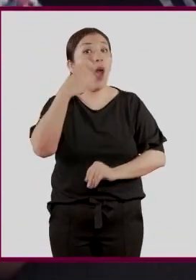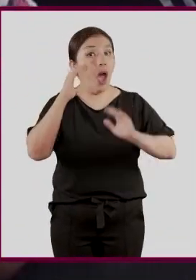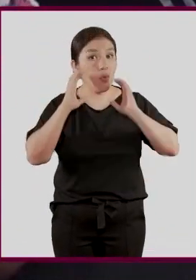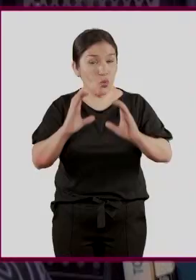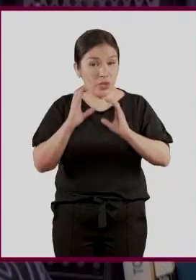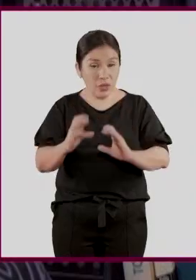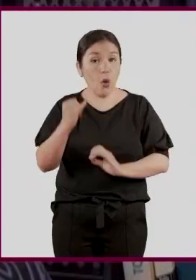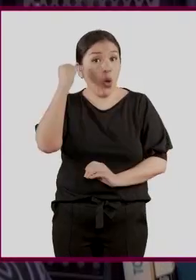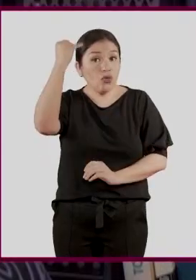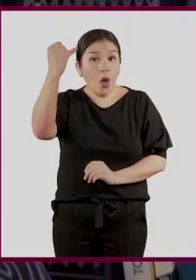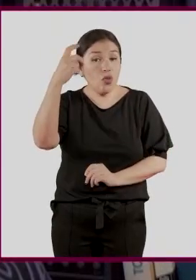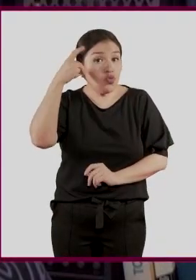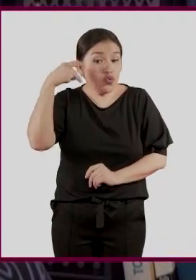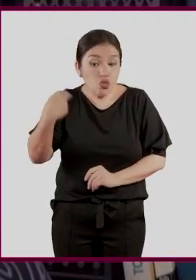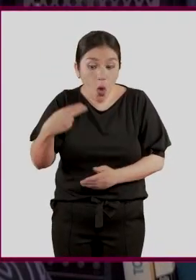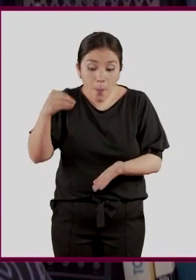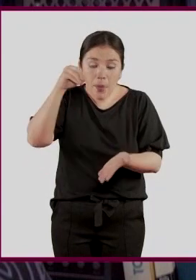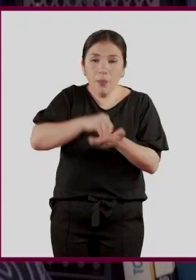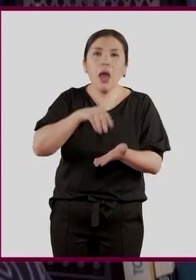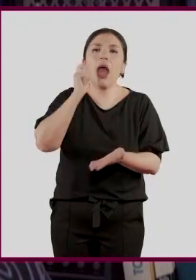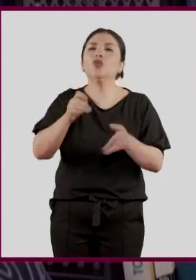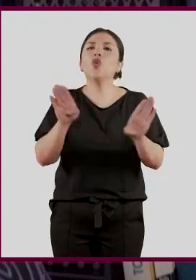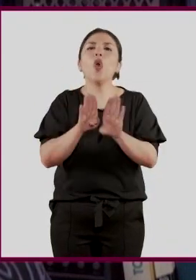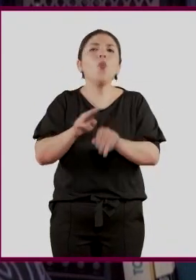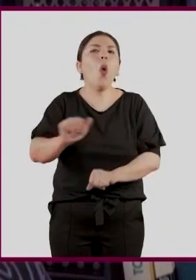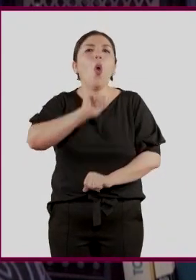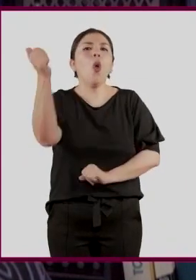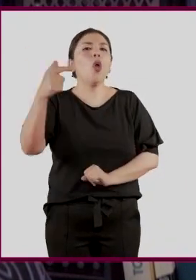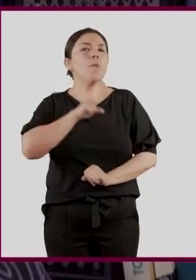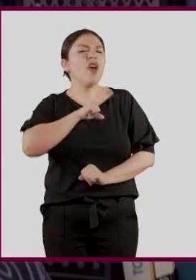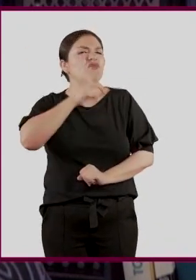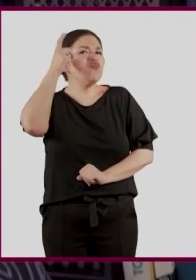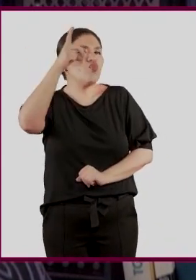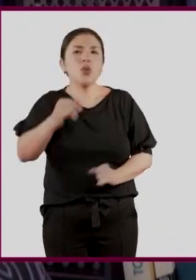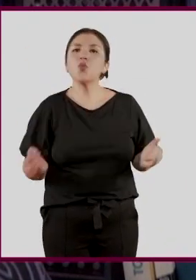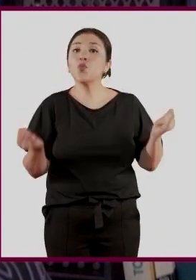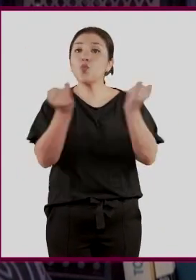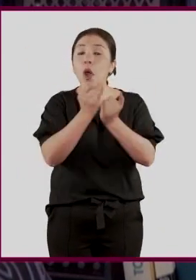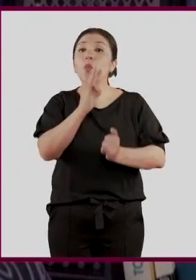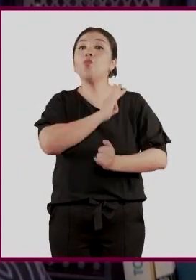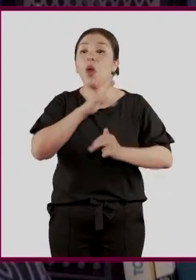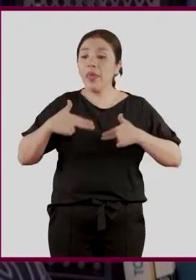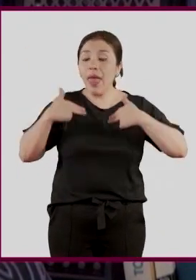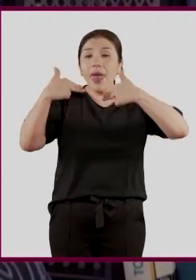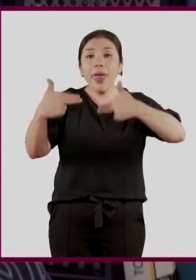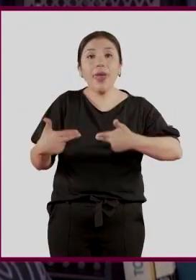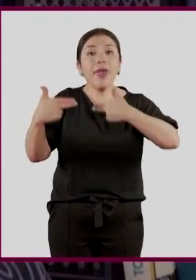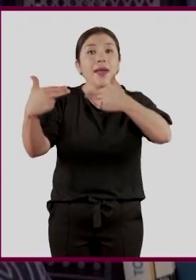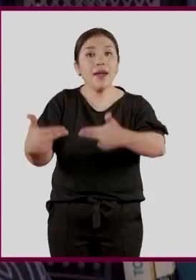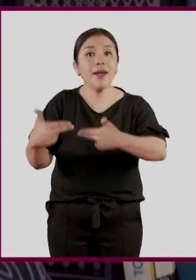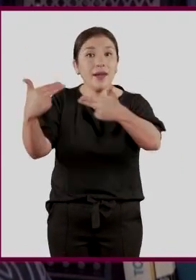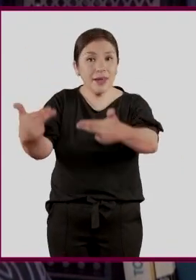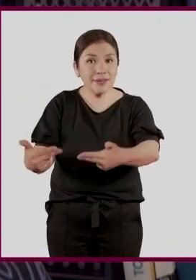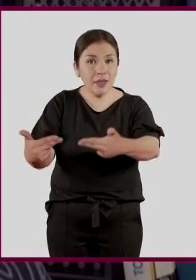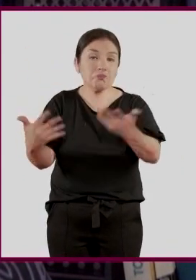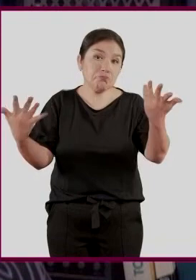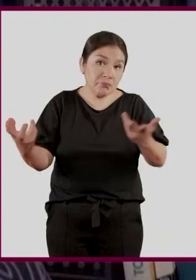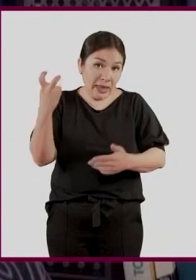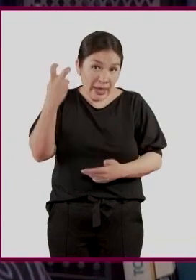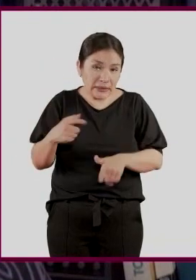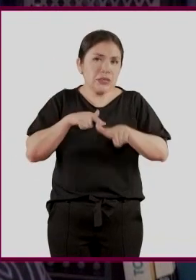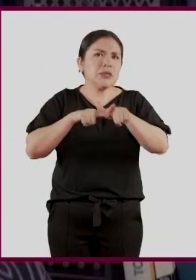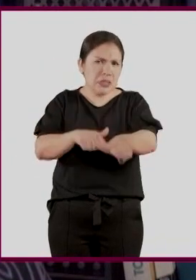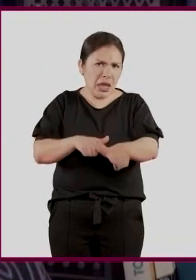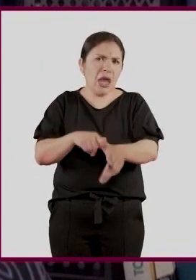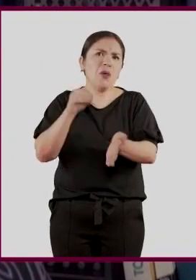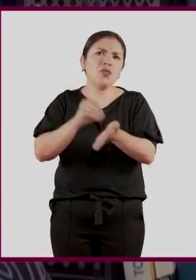Pero ojo, la propiedad intelectual es como cualquier otra propiedad. Puede heredarse. En este caso,